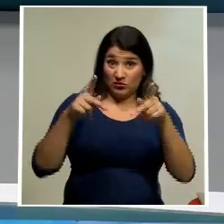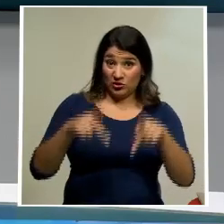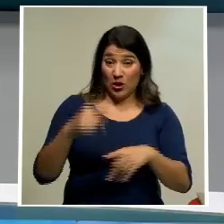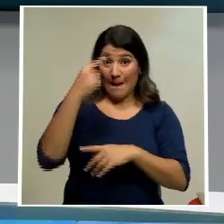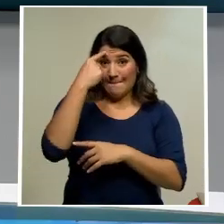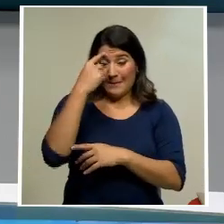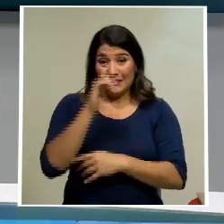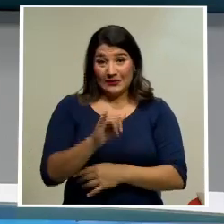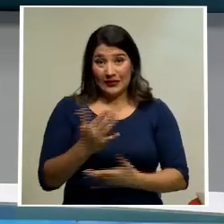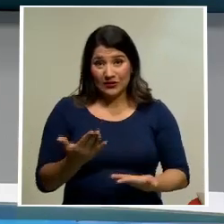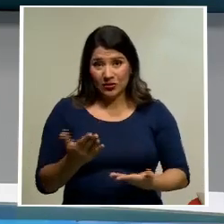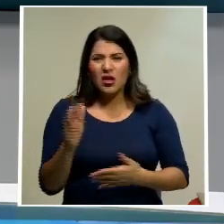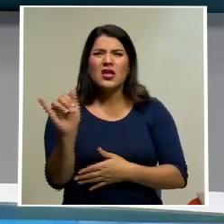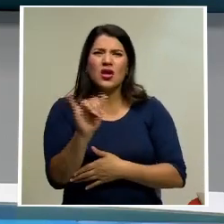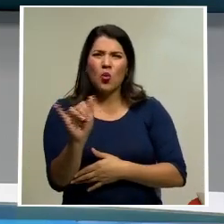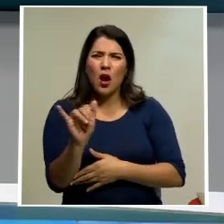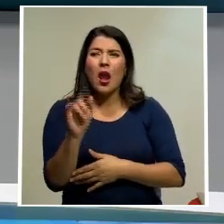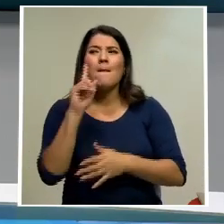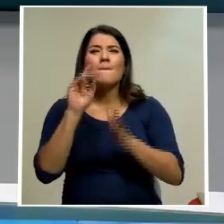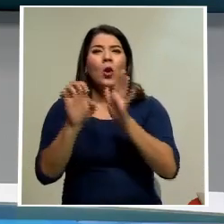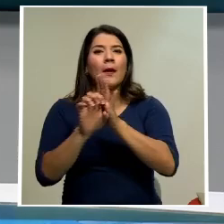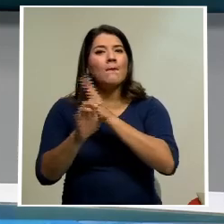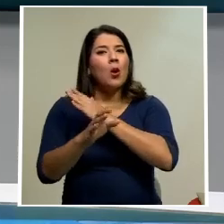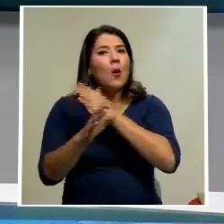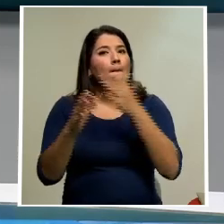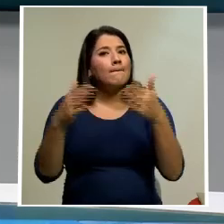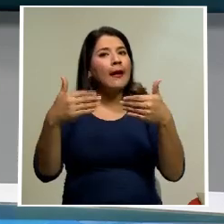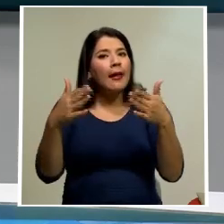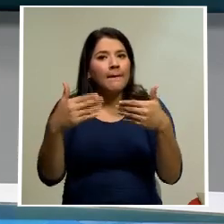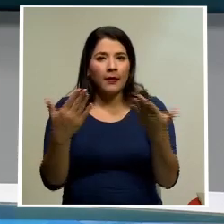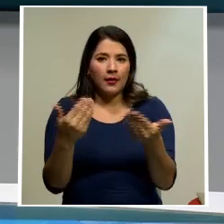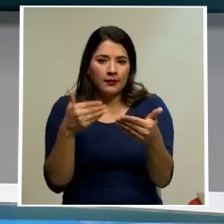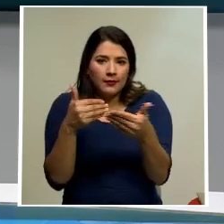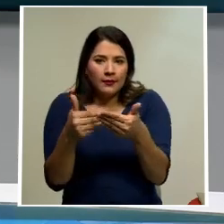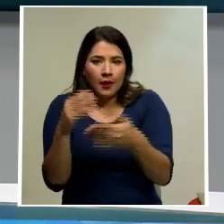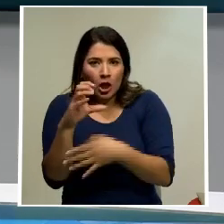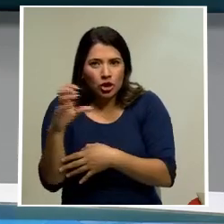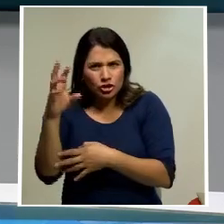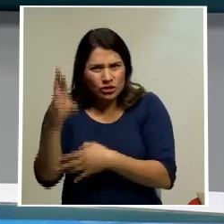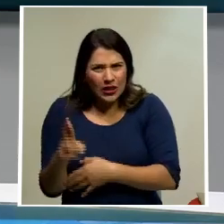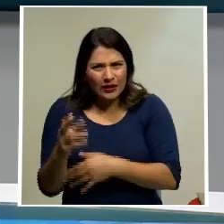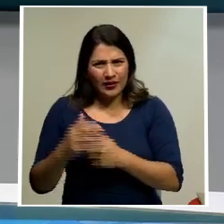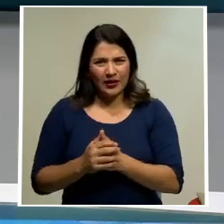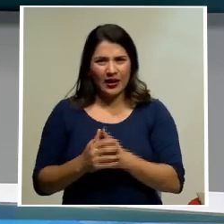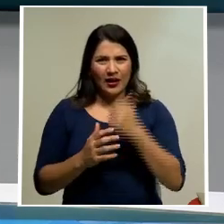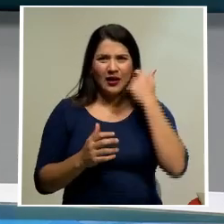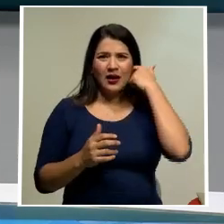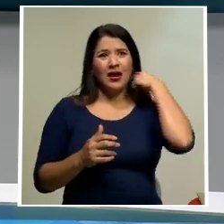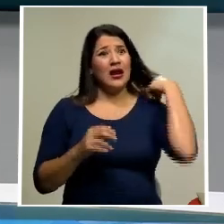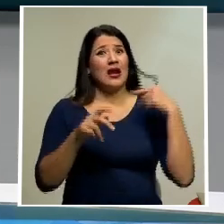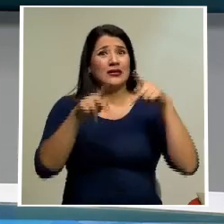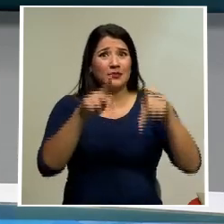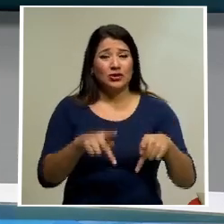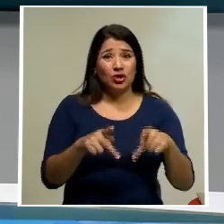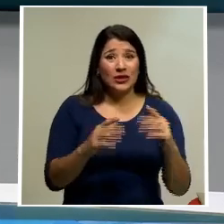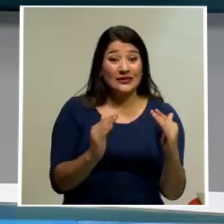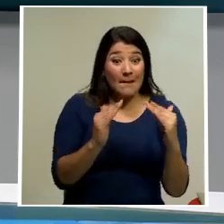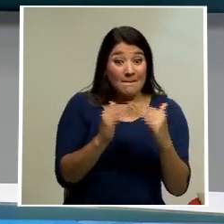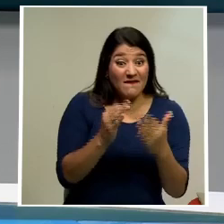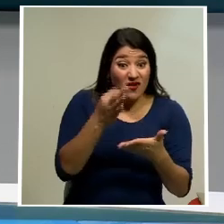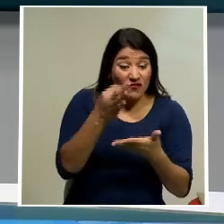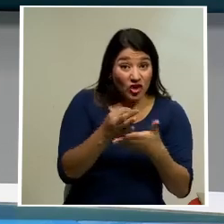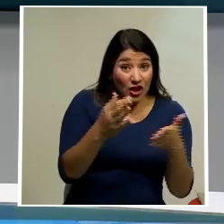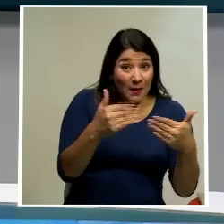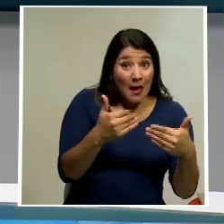es inaudito que países como Panamá, que están a la par de nosotros, la gente que vive en la frontera tenga que ir hasta allá para poder comprar combustible y